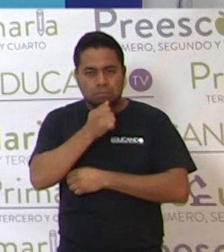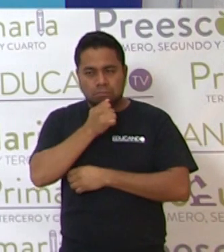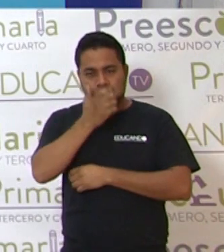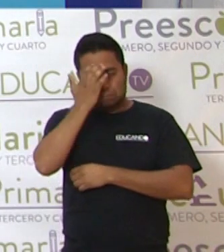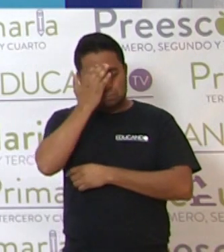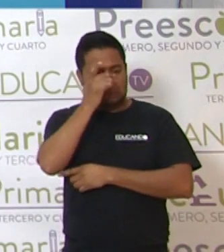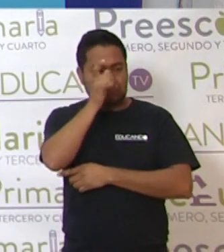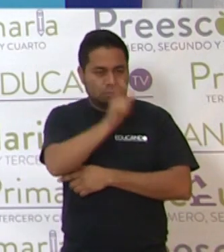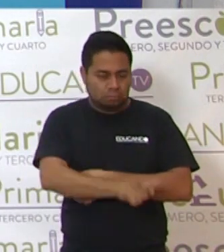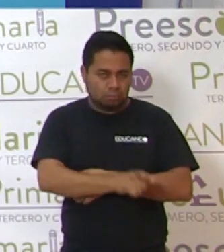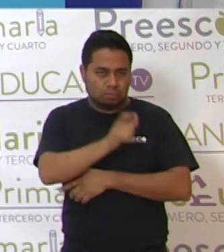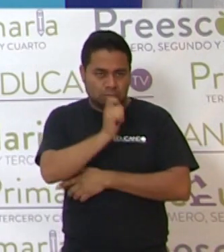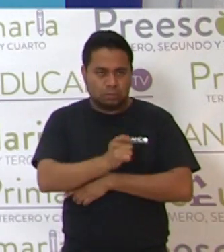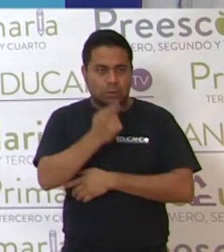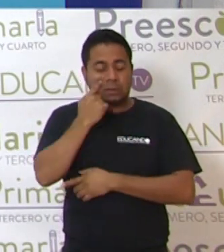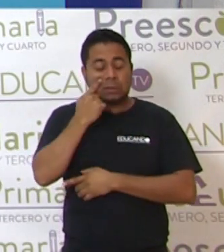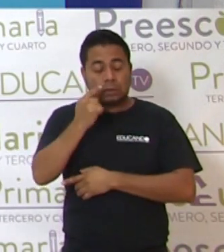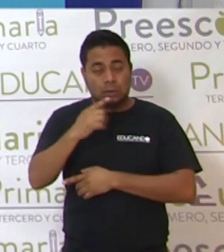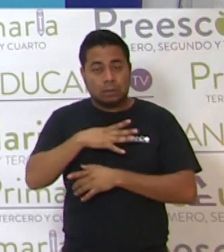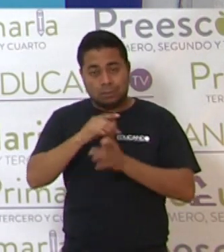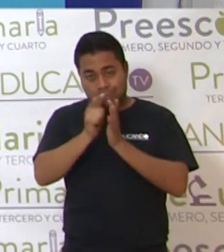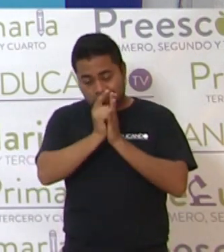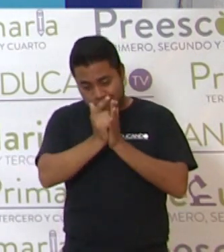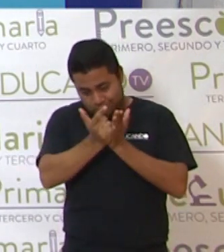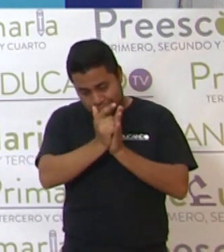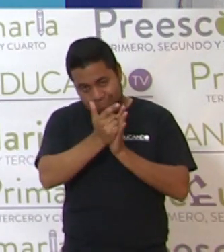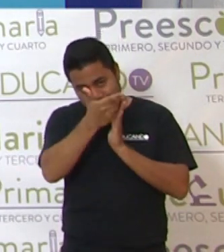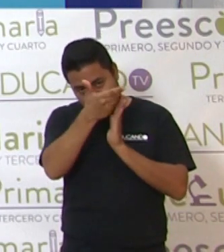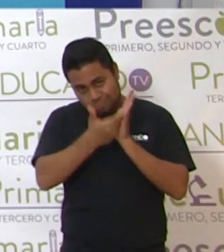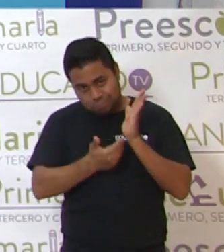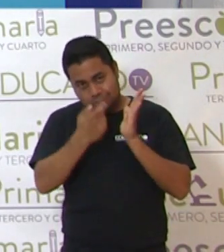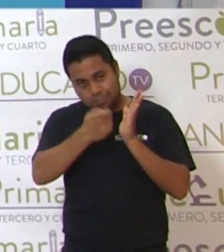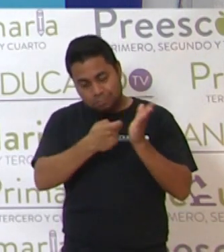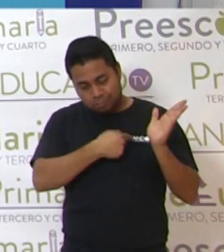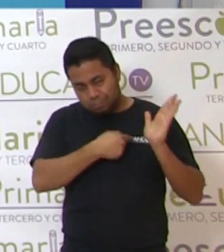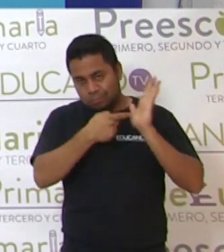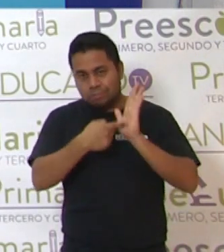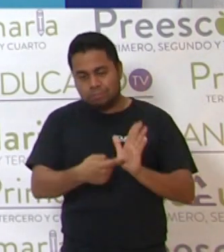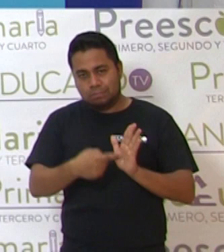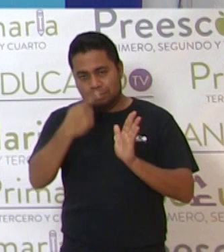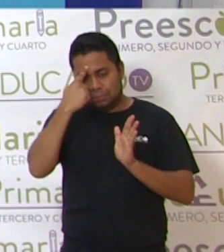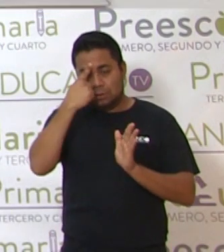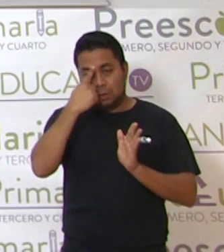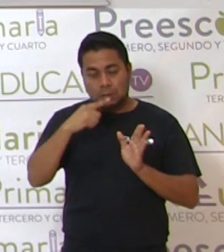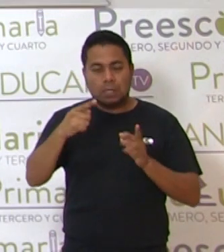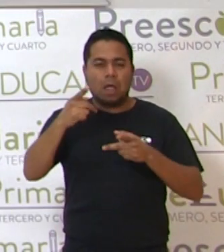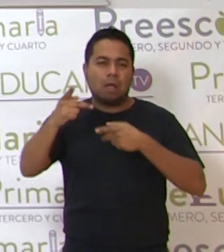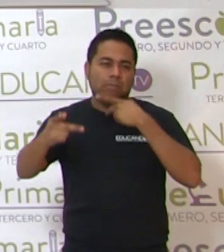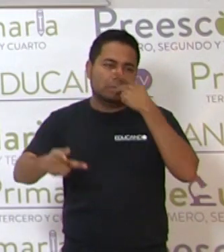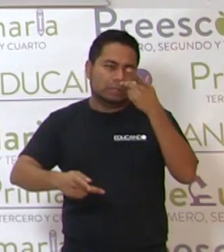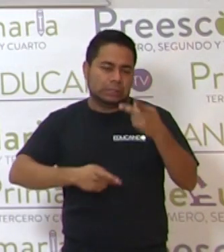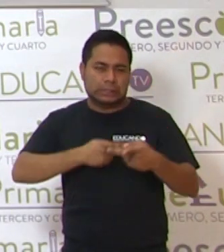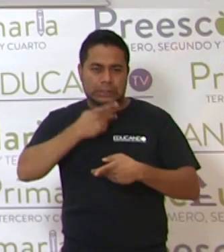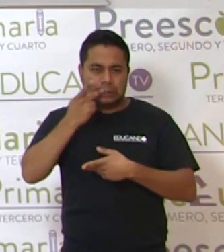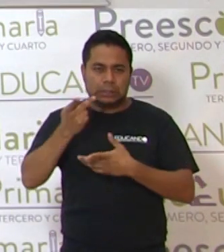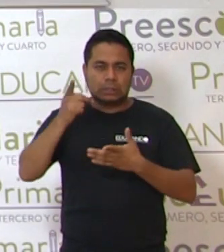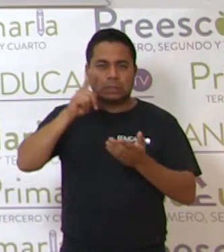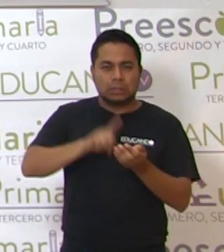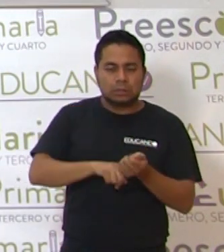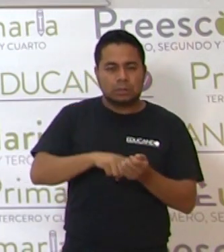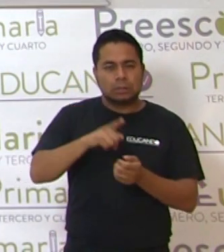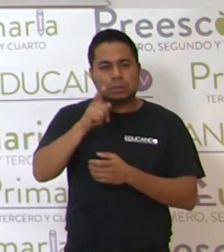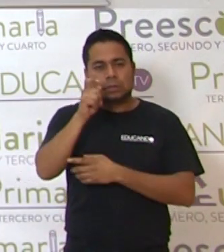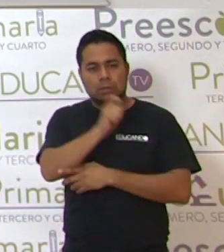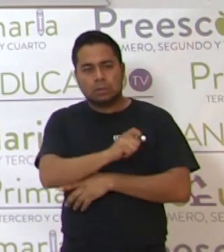interpretar. Vamos a ver este pequeño libro que te traigo, que es de poesías, ¿sí? Es